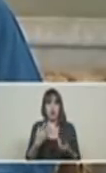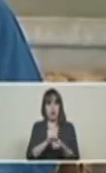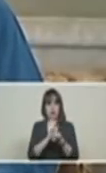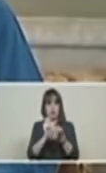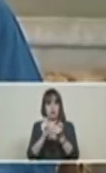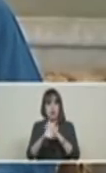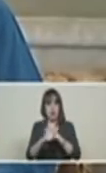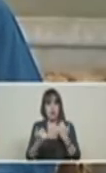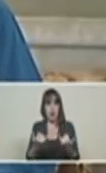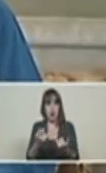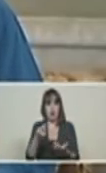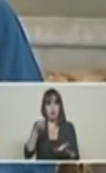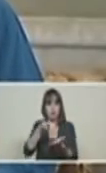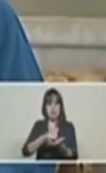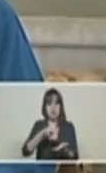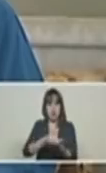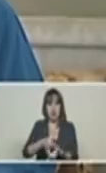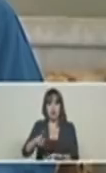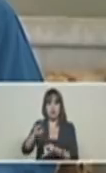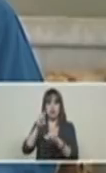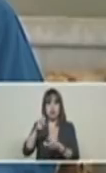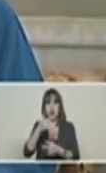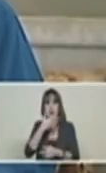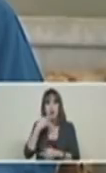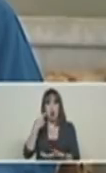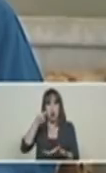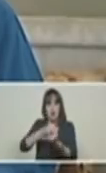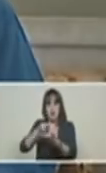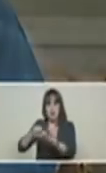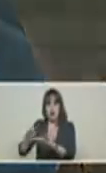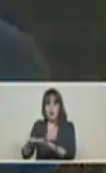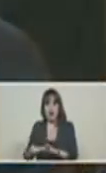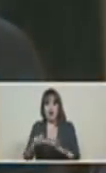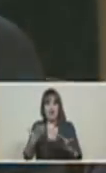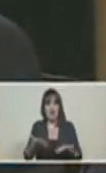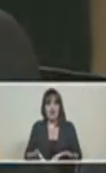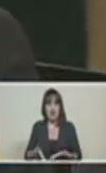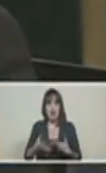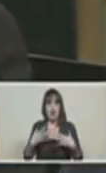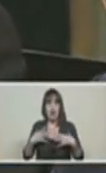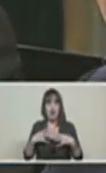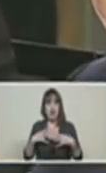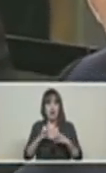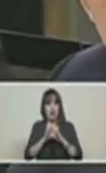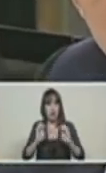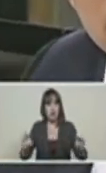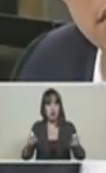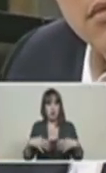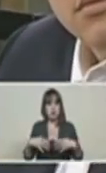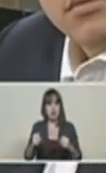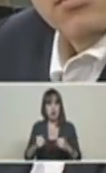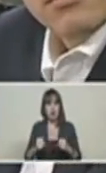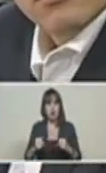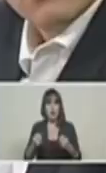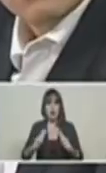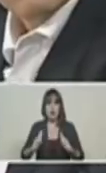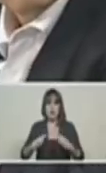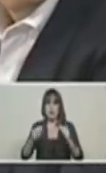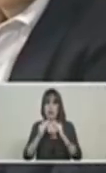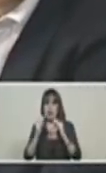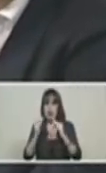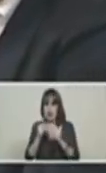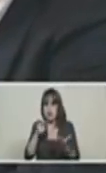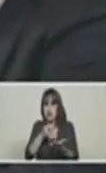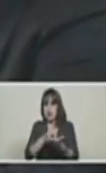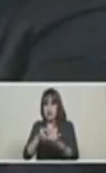convierte en inversión concreta de salud, educación, vivienda y salario. Quiere decir, se